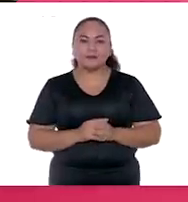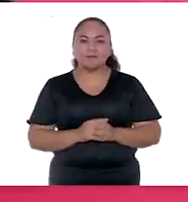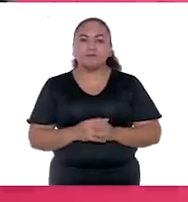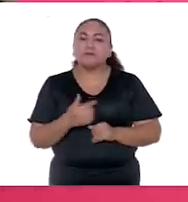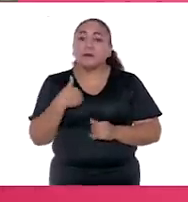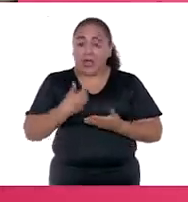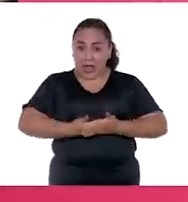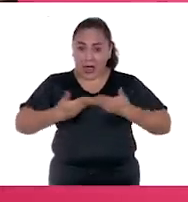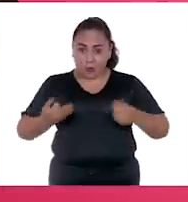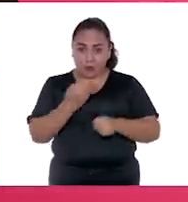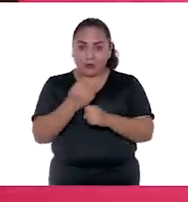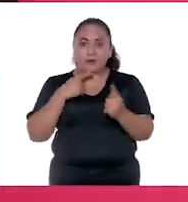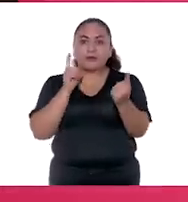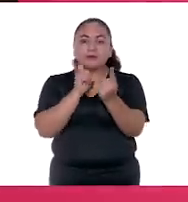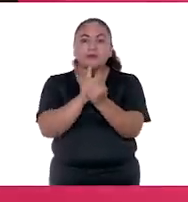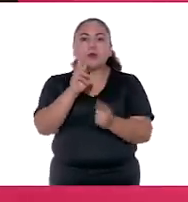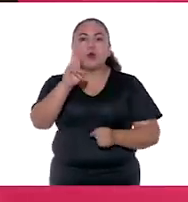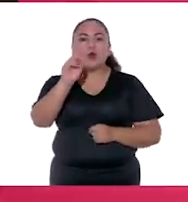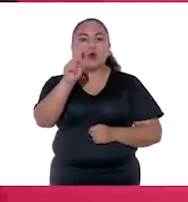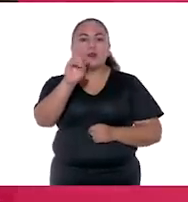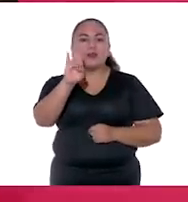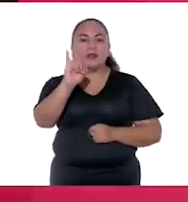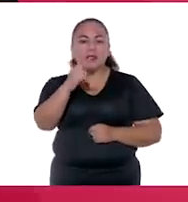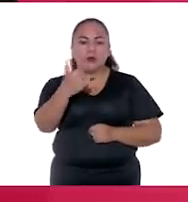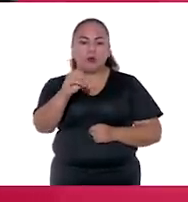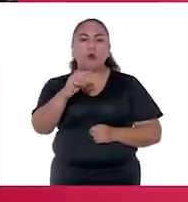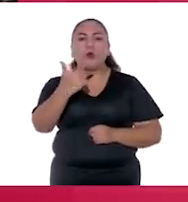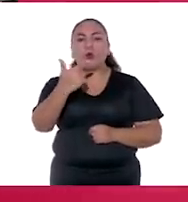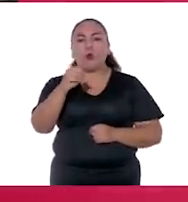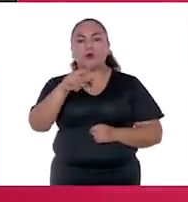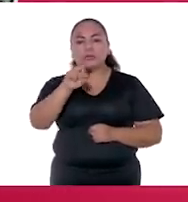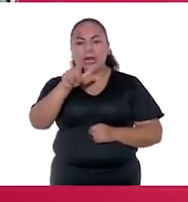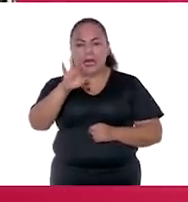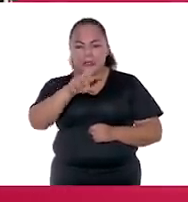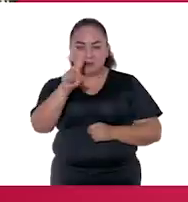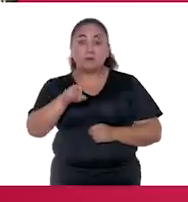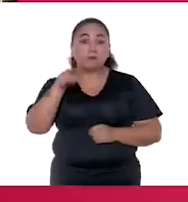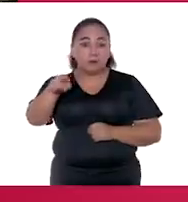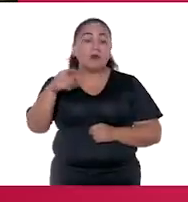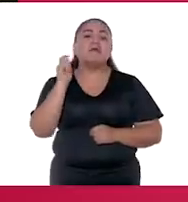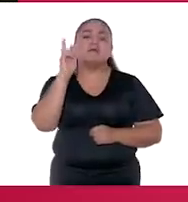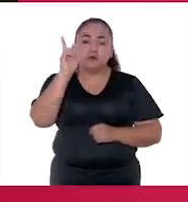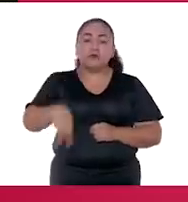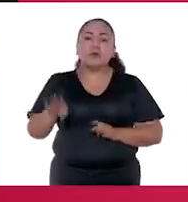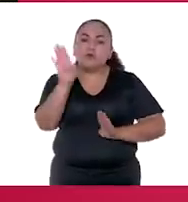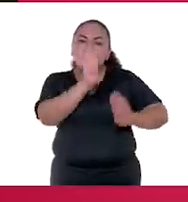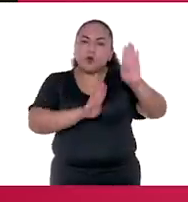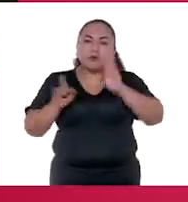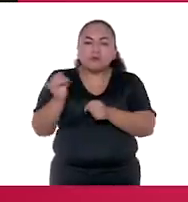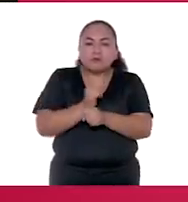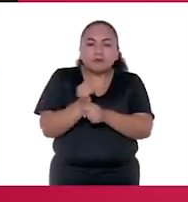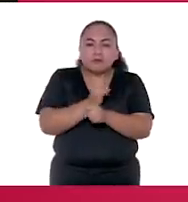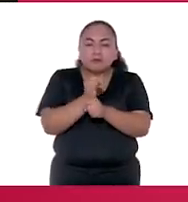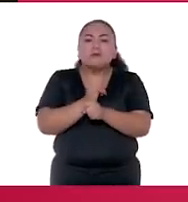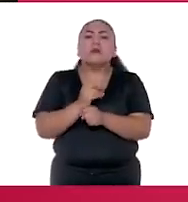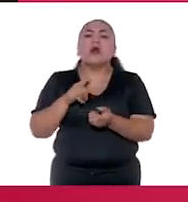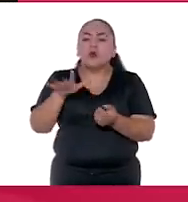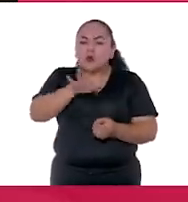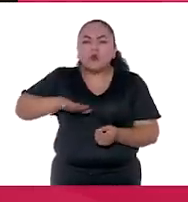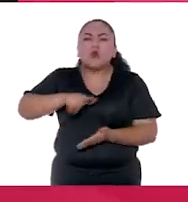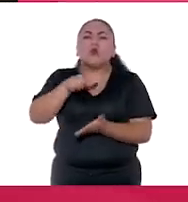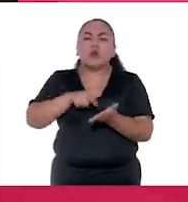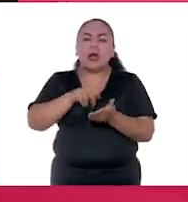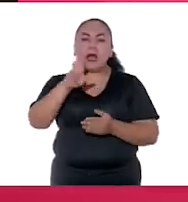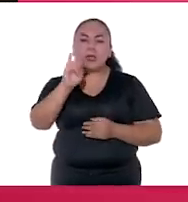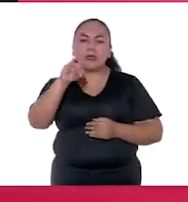Me encuentro con Rodrigo González. Rodrigo es biólogo y trabaja desde hace algún tiempo en la zona conocida como Rincón Colorado,